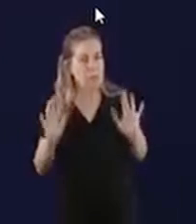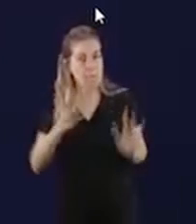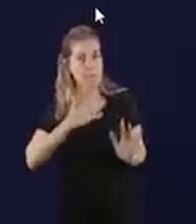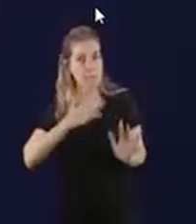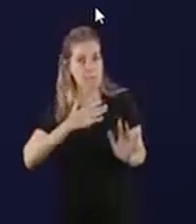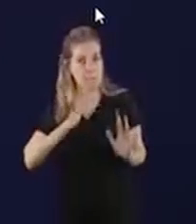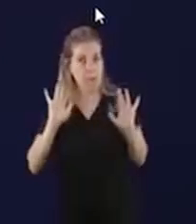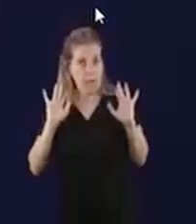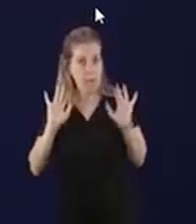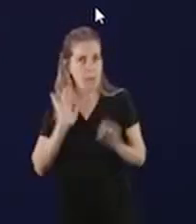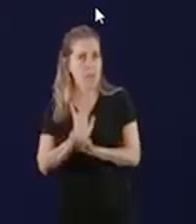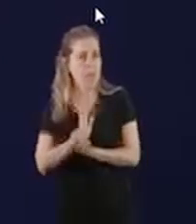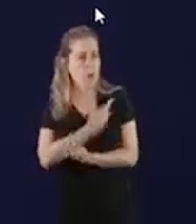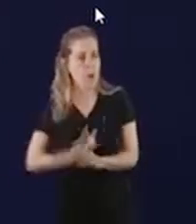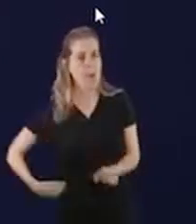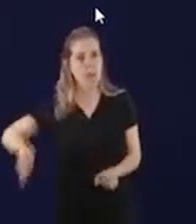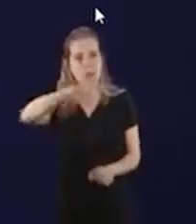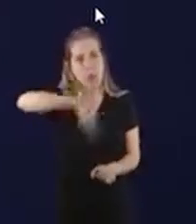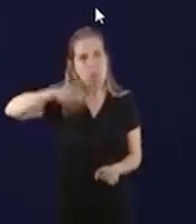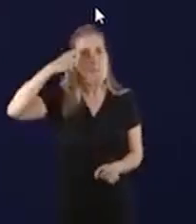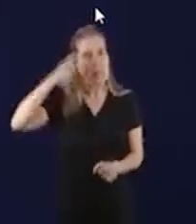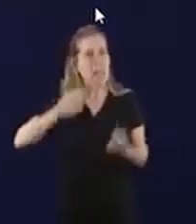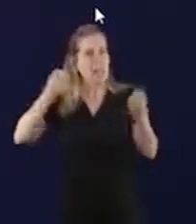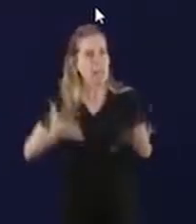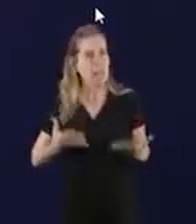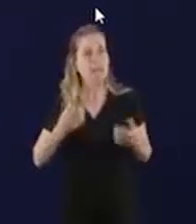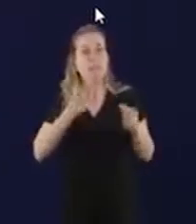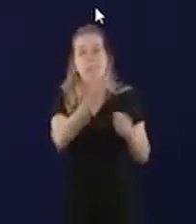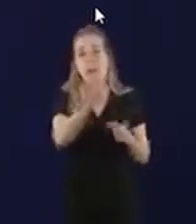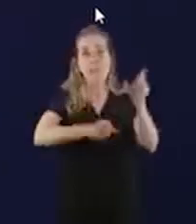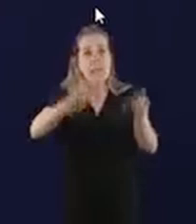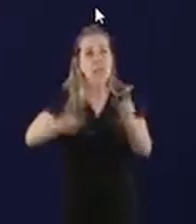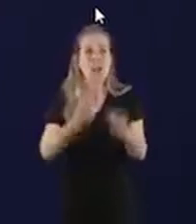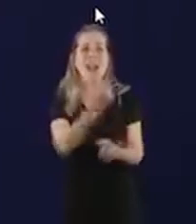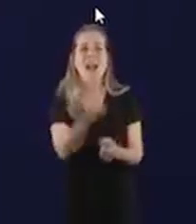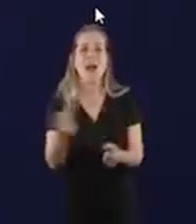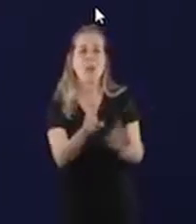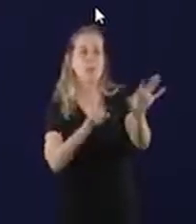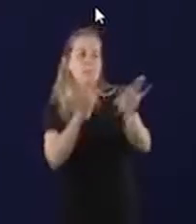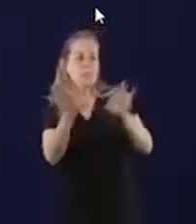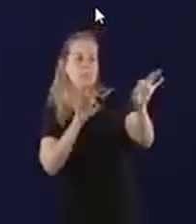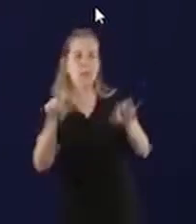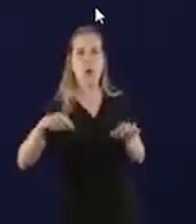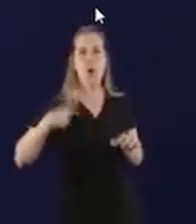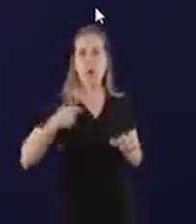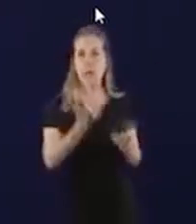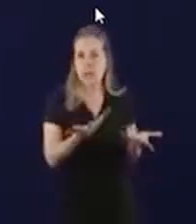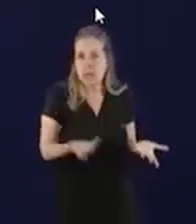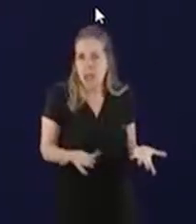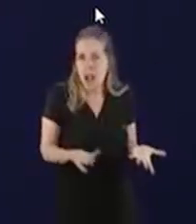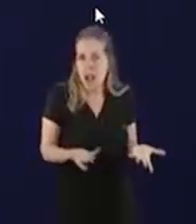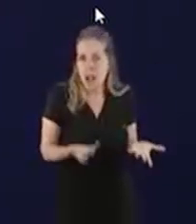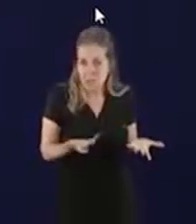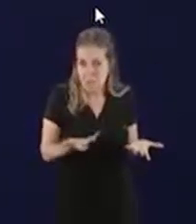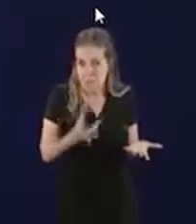y como gobierno nos parece fabuloso que la gente tenga la opción de elegir no hay nada mejor y más maravilloso y que de Más felicidad que la